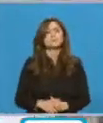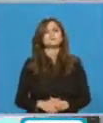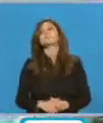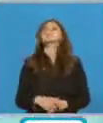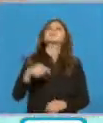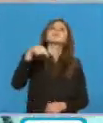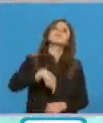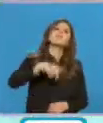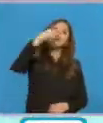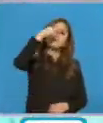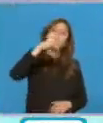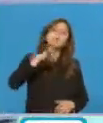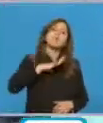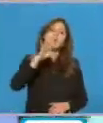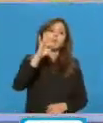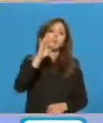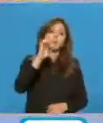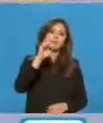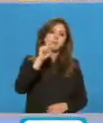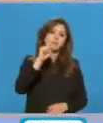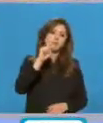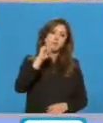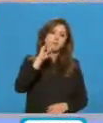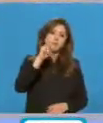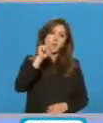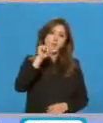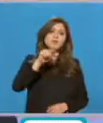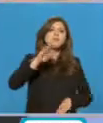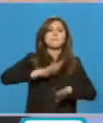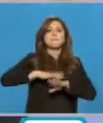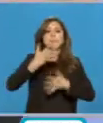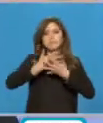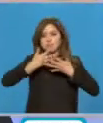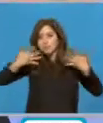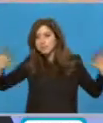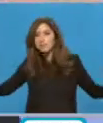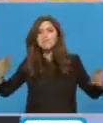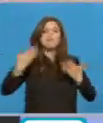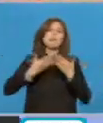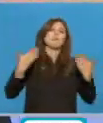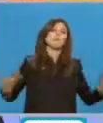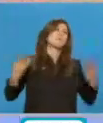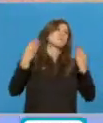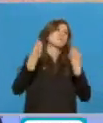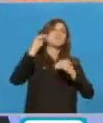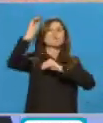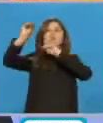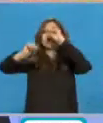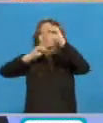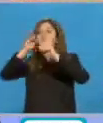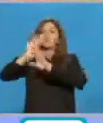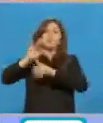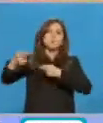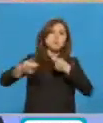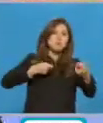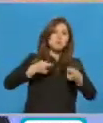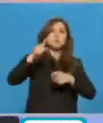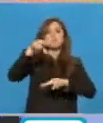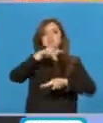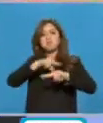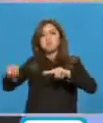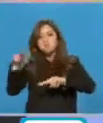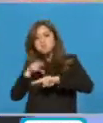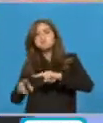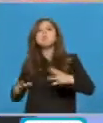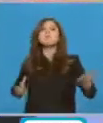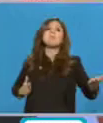muchísimos festivales, incluso más grandes, y ahora ya están increíblemente producidos. Sí, bien Claro. controlados, con boletito, Sí, con...